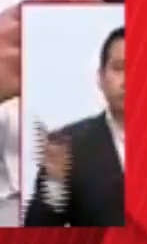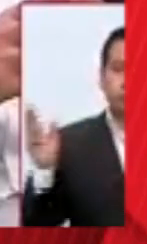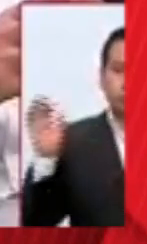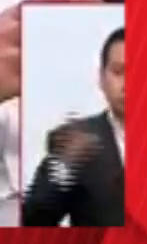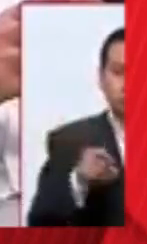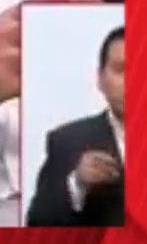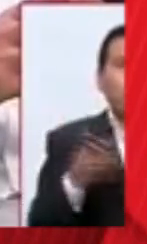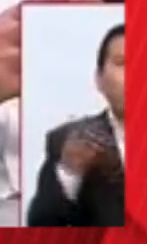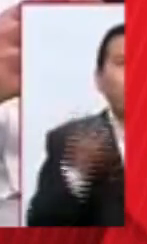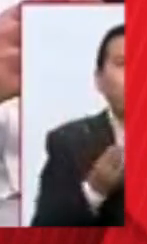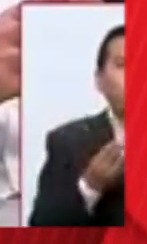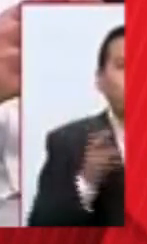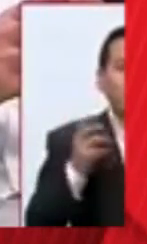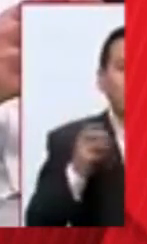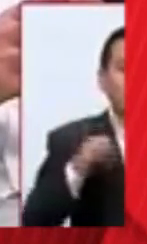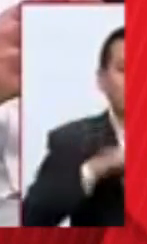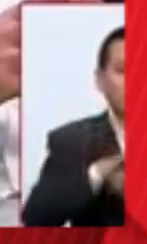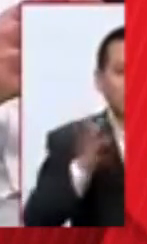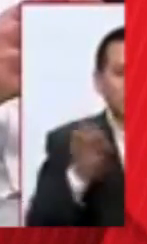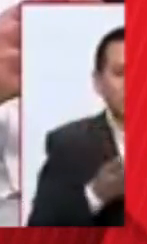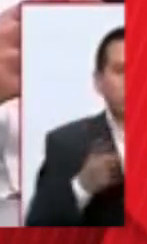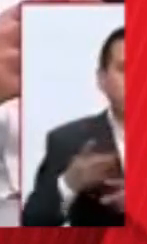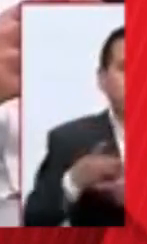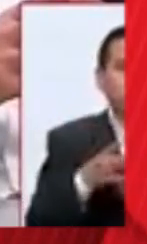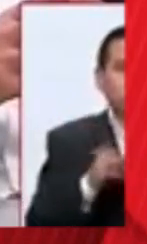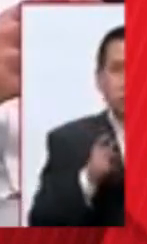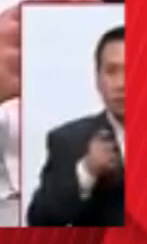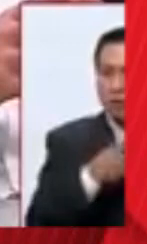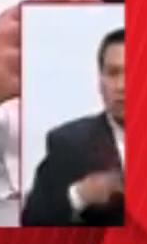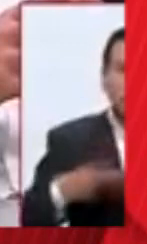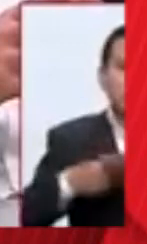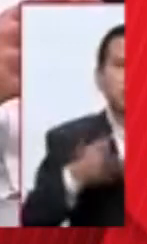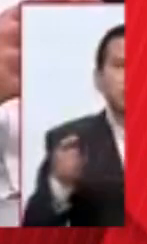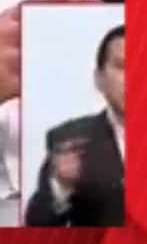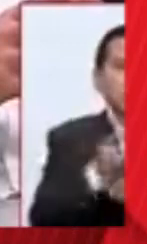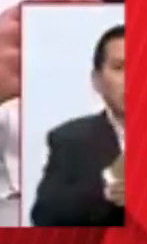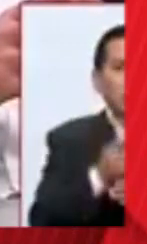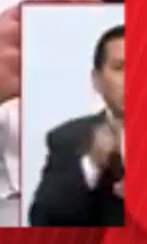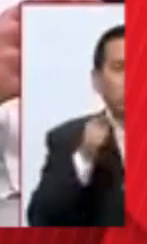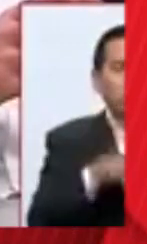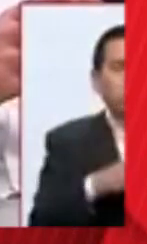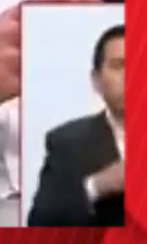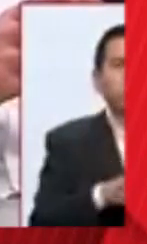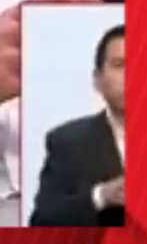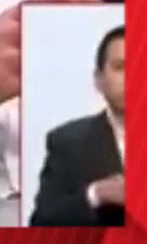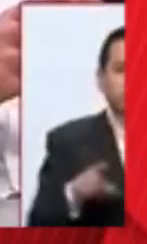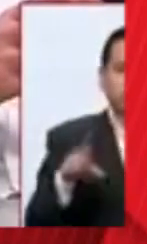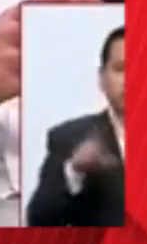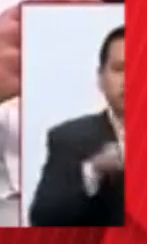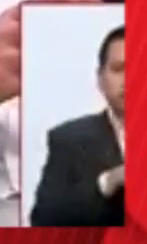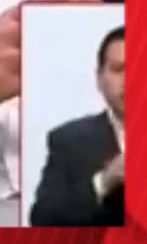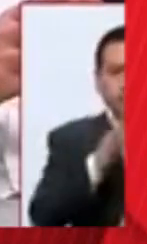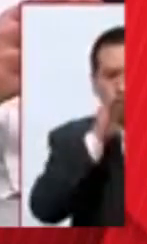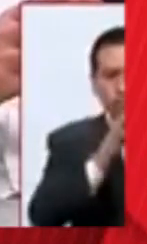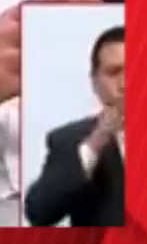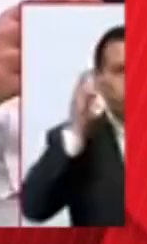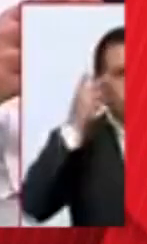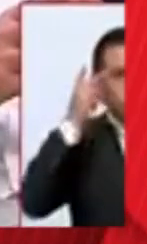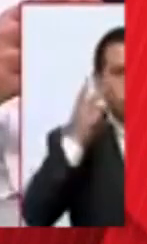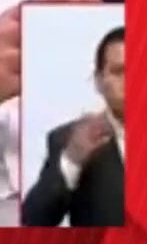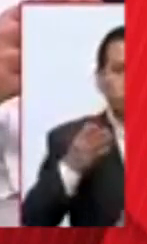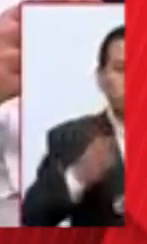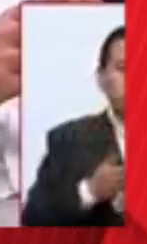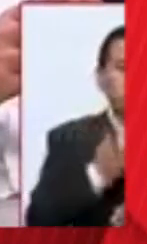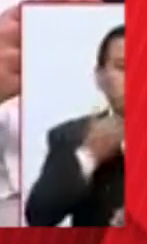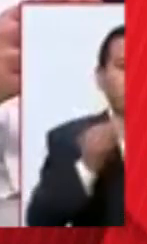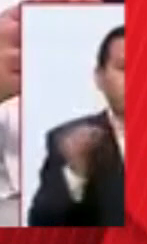tema de pandemia, pero también es un debate técnico, jurídico y político para mejorar